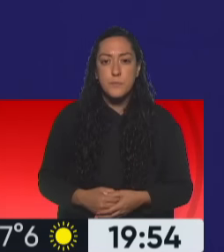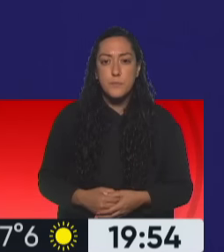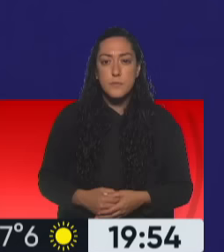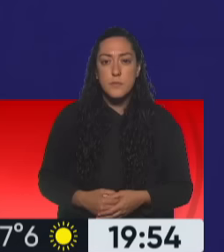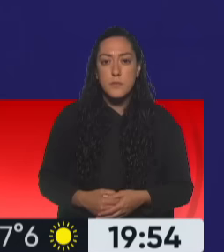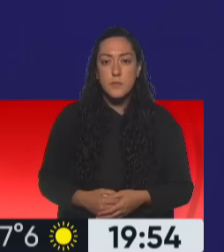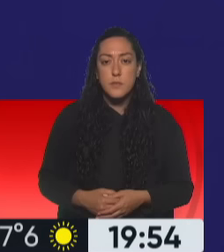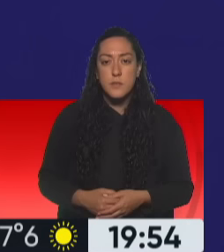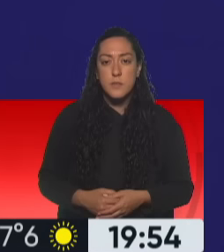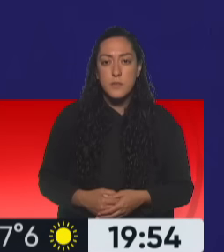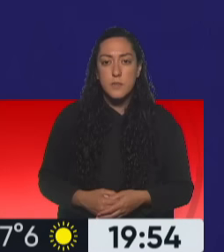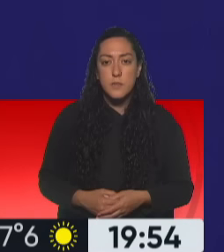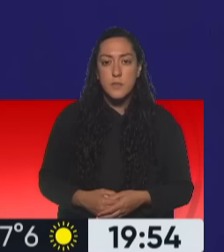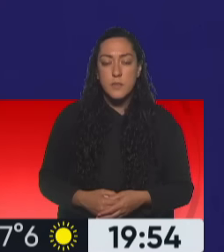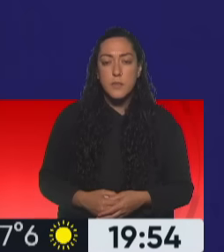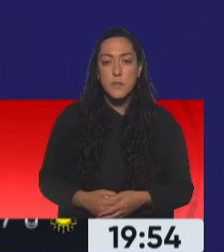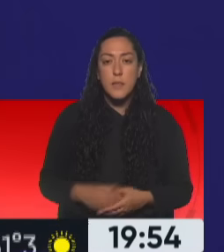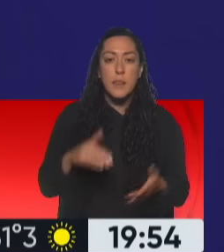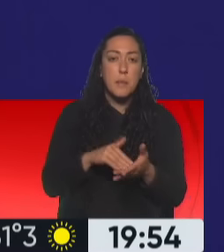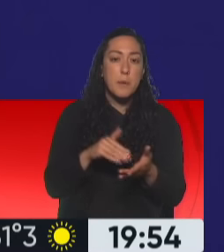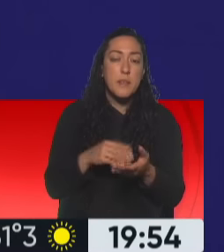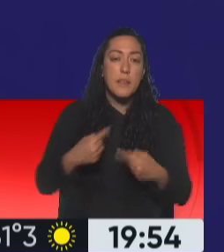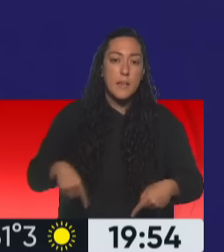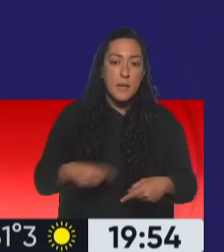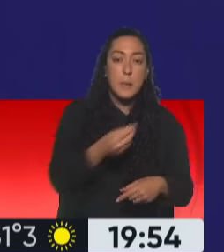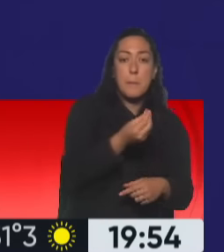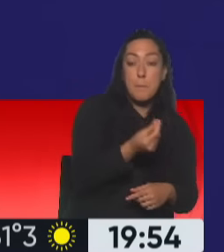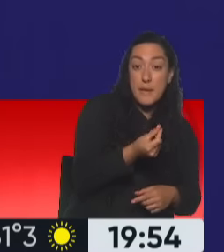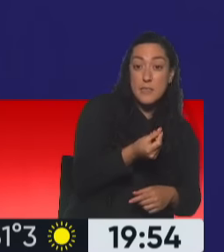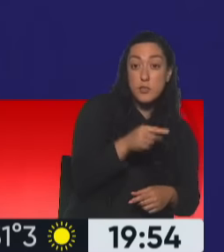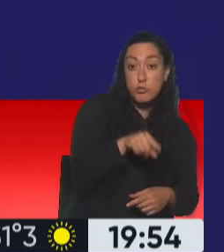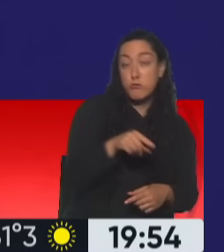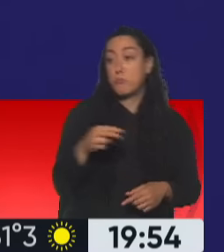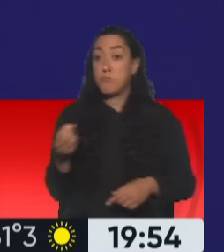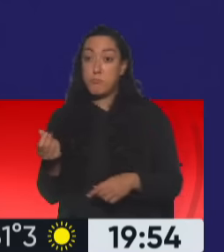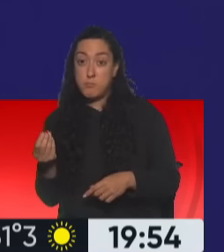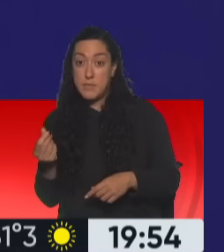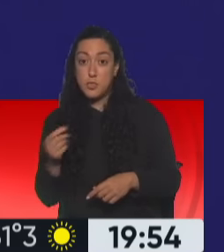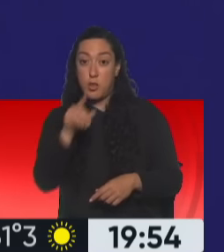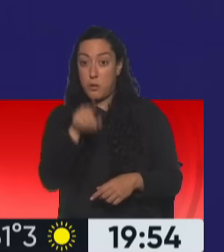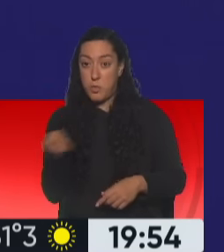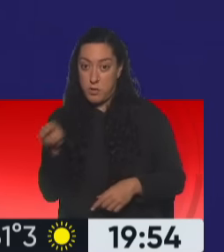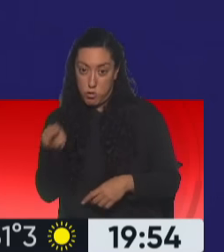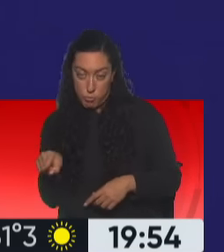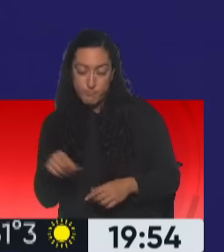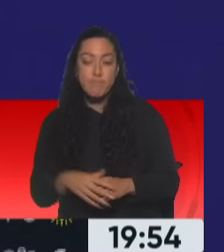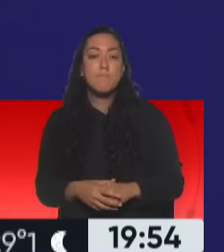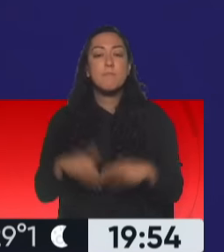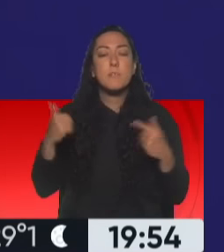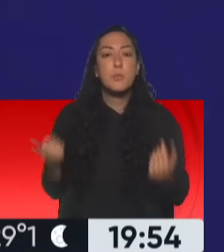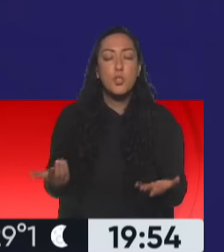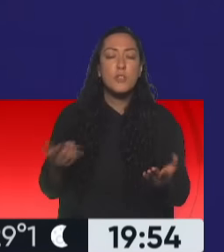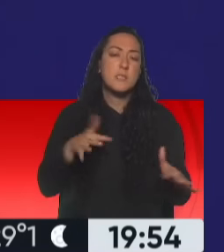¿sí?, digo, por el precio de los transables dividido el de los no transables. Entonces, supongamos que estamos en una